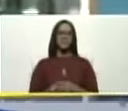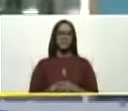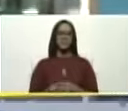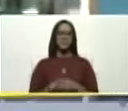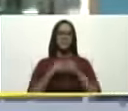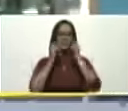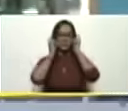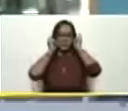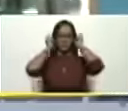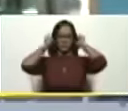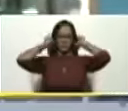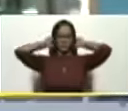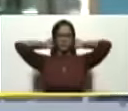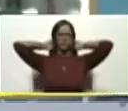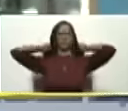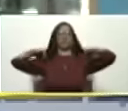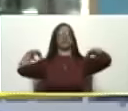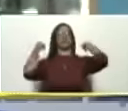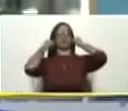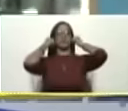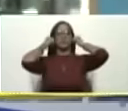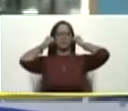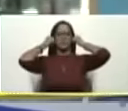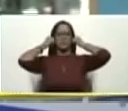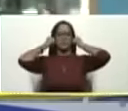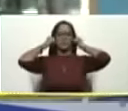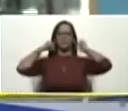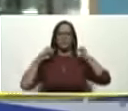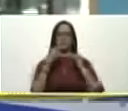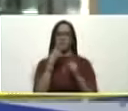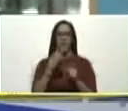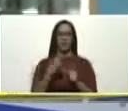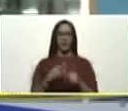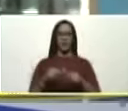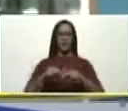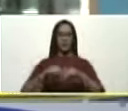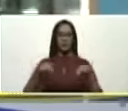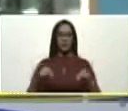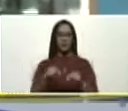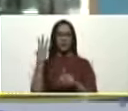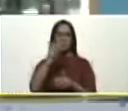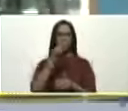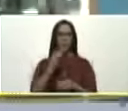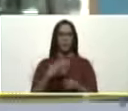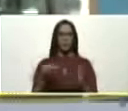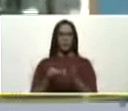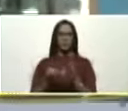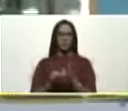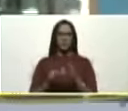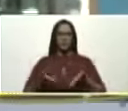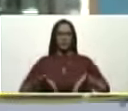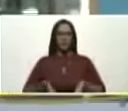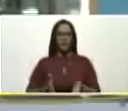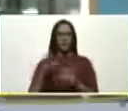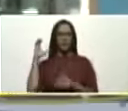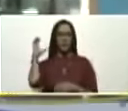de ver esta tierra tan hermosa, donde nació la